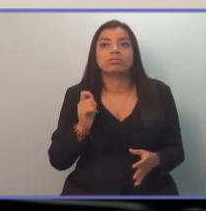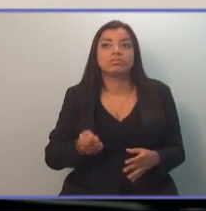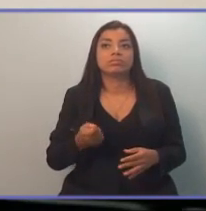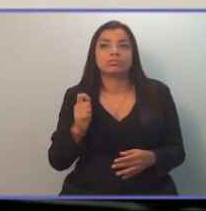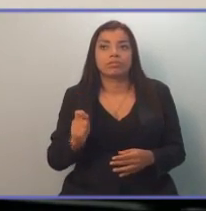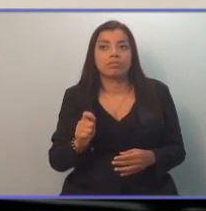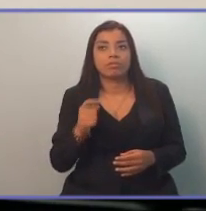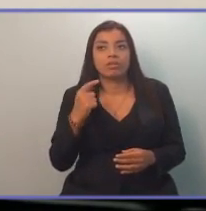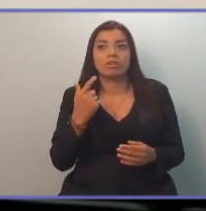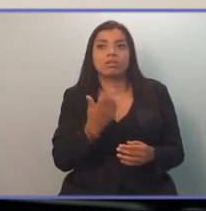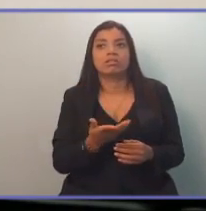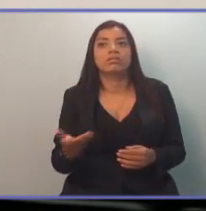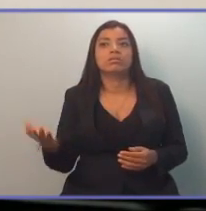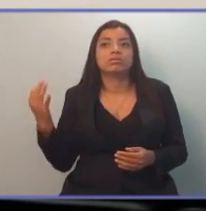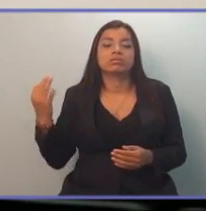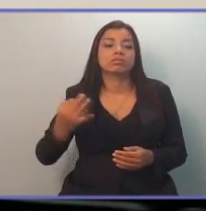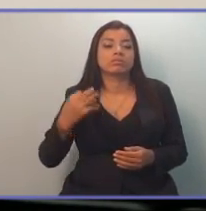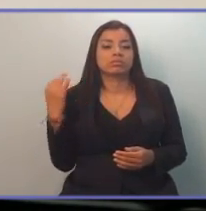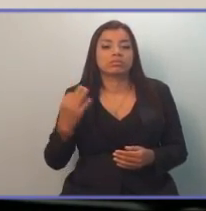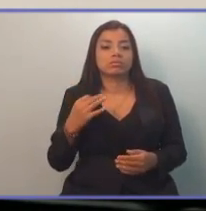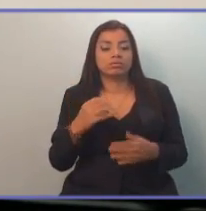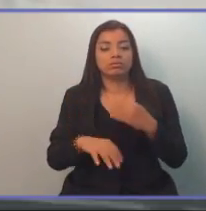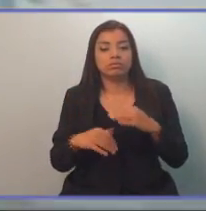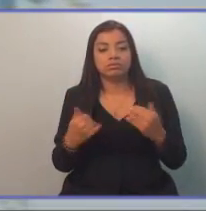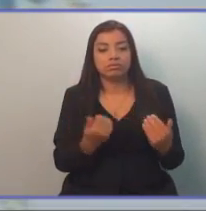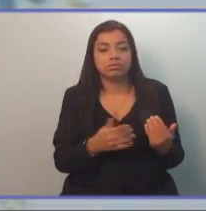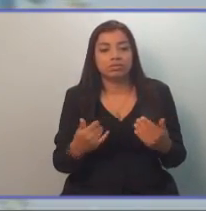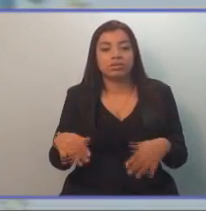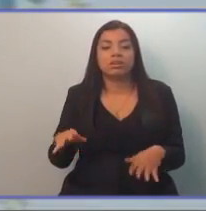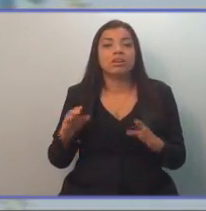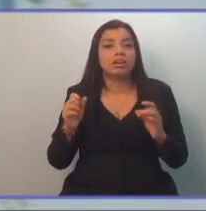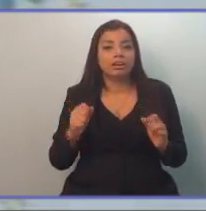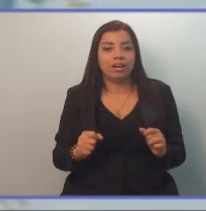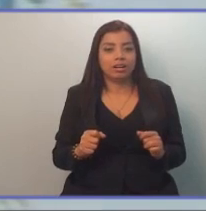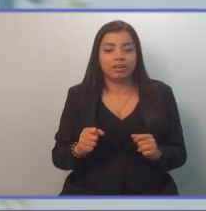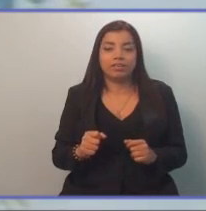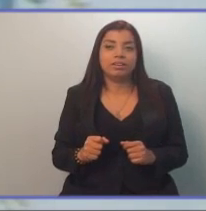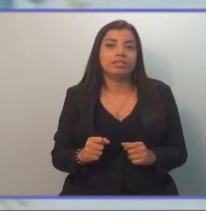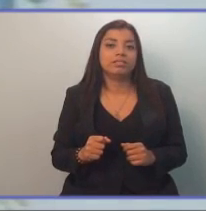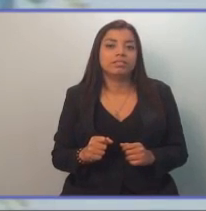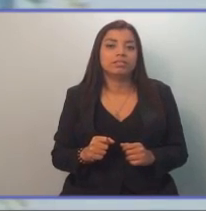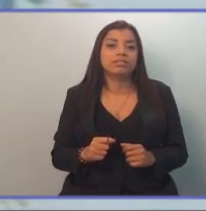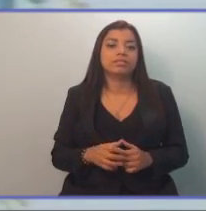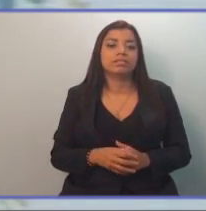y de los medios necesarios a los tribunales para su normal desenvolvimiento.